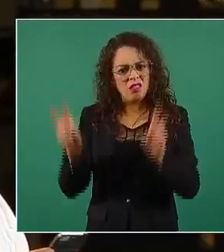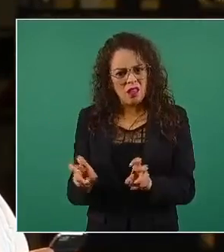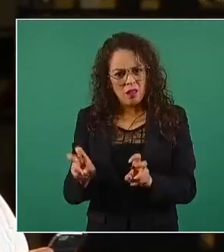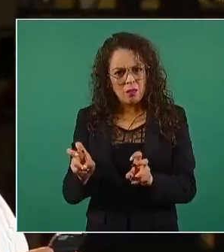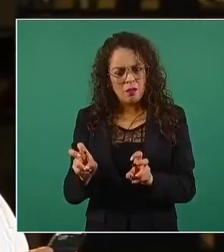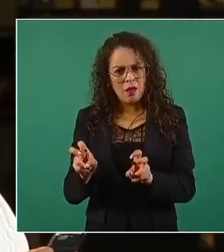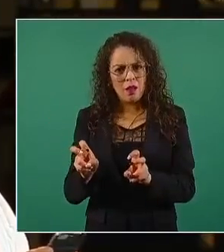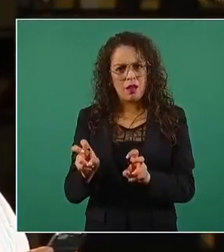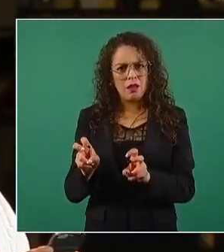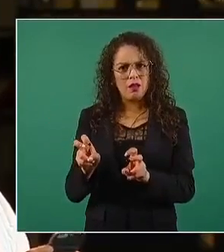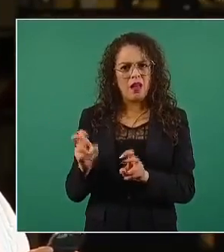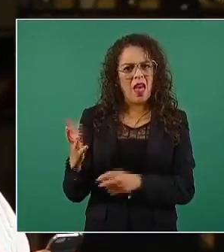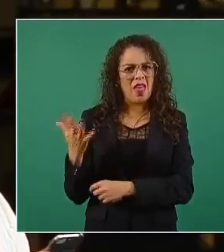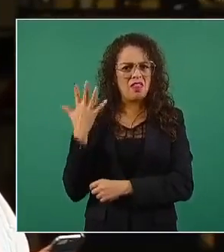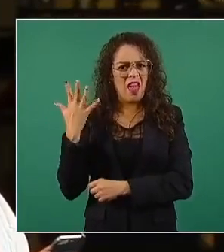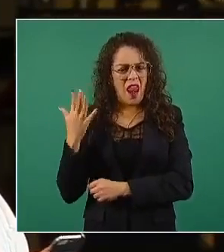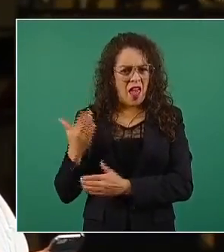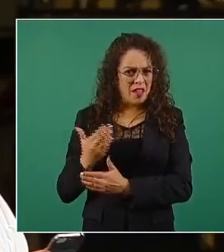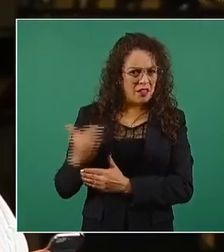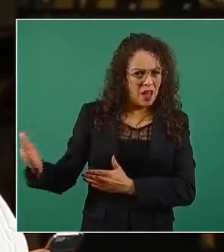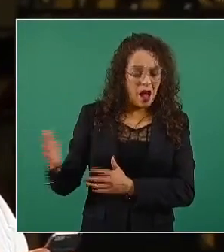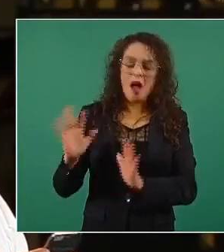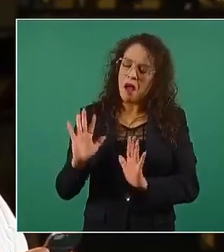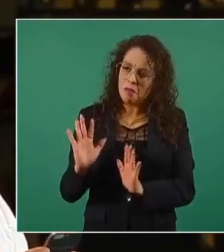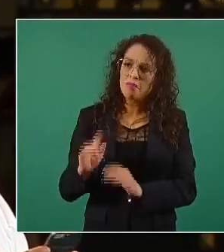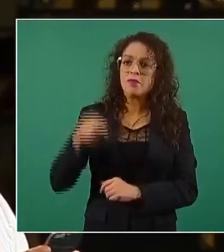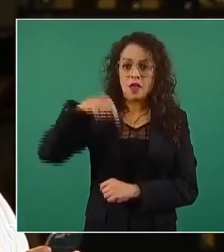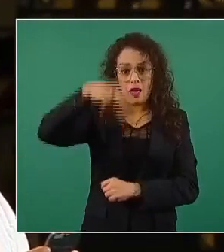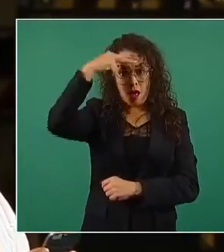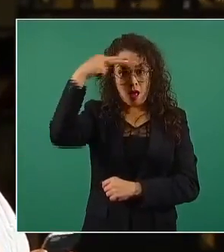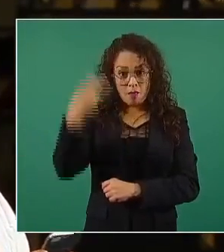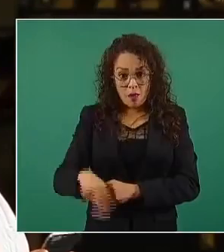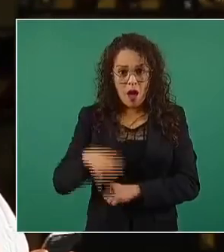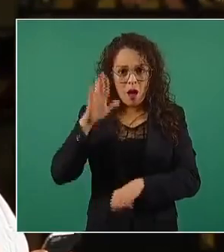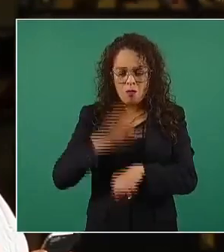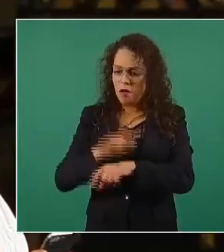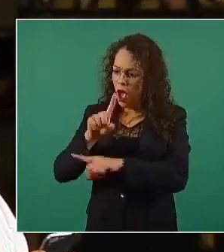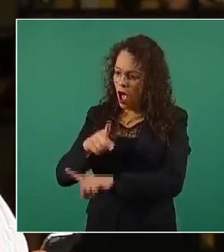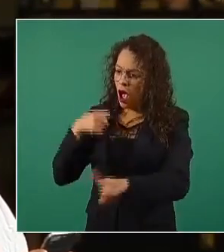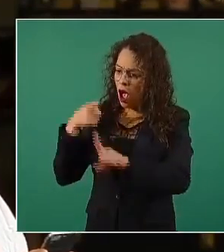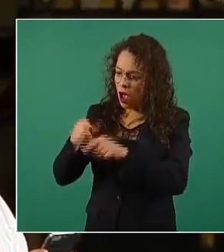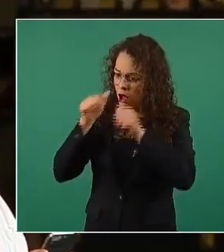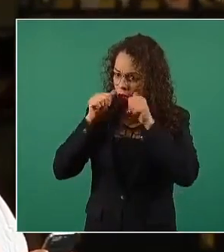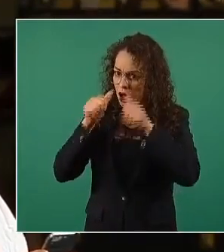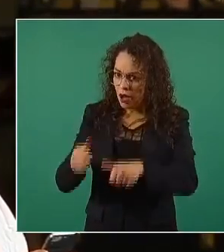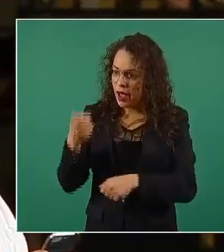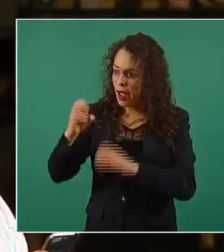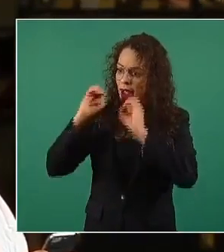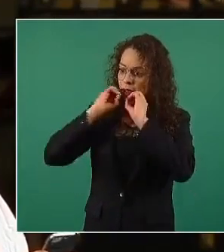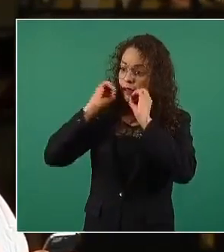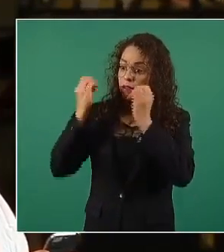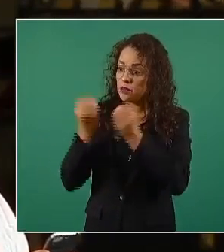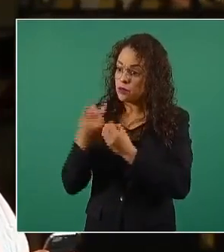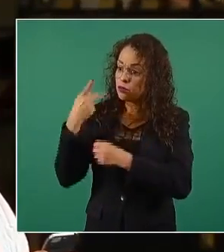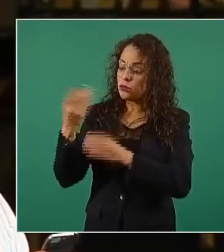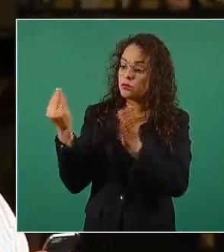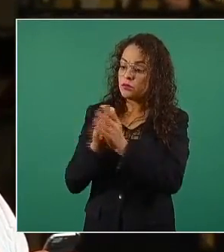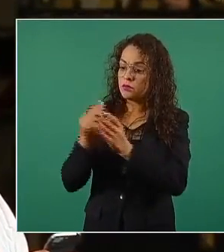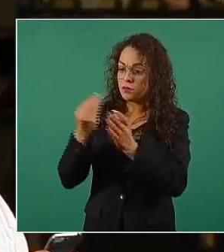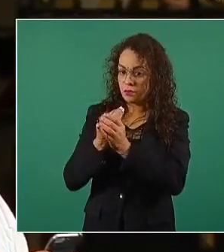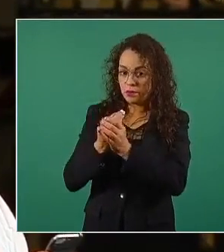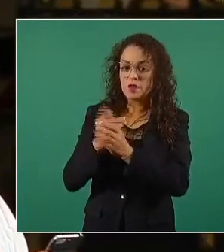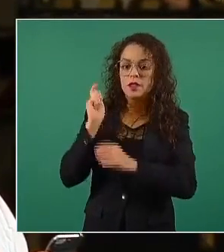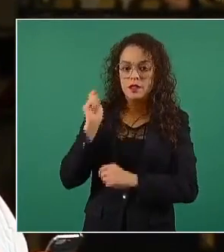mexicano nos hemos enfocado en esta organización secreta de carácter católico denominada el